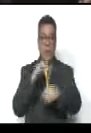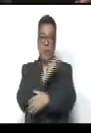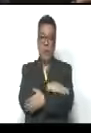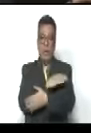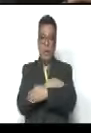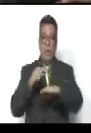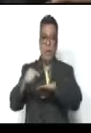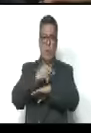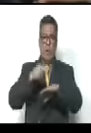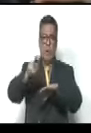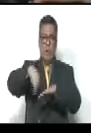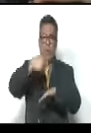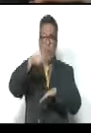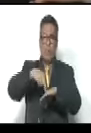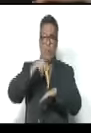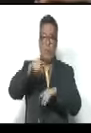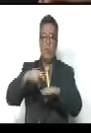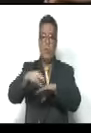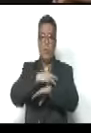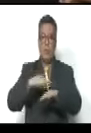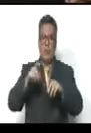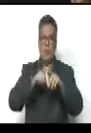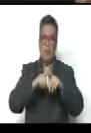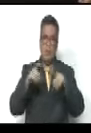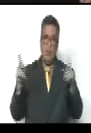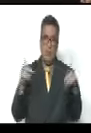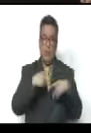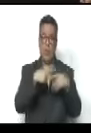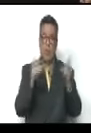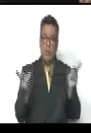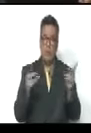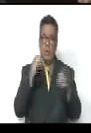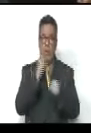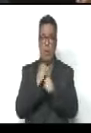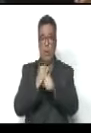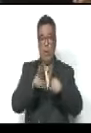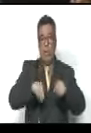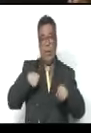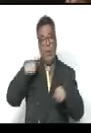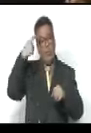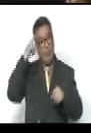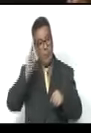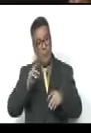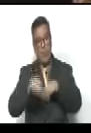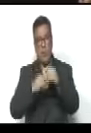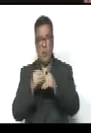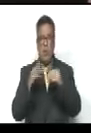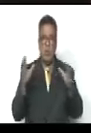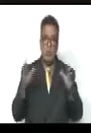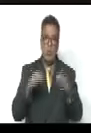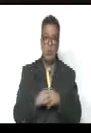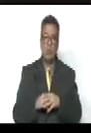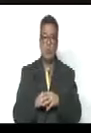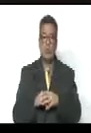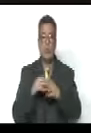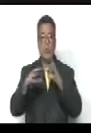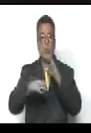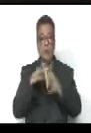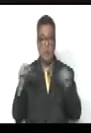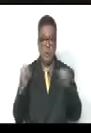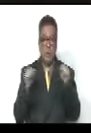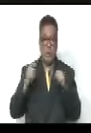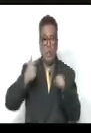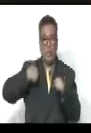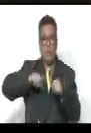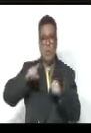felicitar al Gobierno Nacional, al Ministerio de Turismo por esa gran obra. Ojalá podamos resolver también el problema eléctrico que